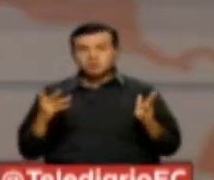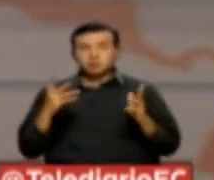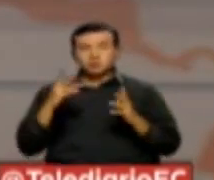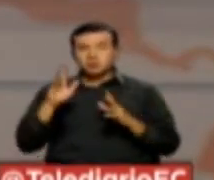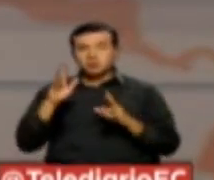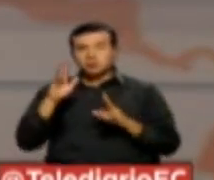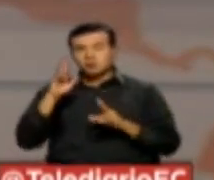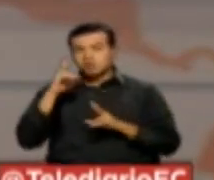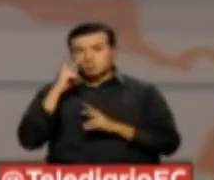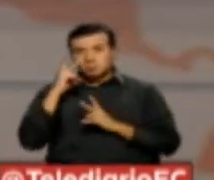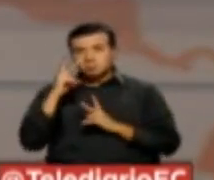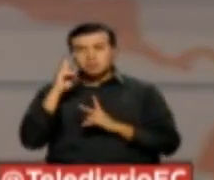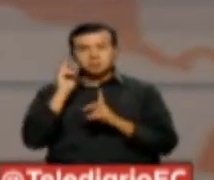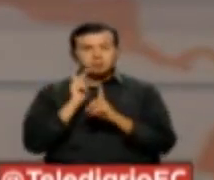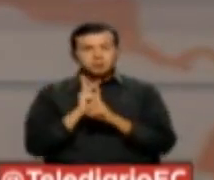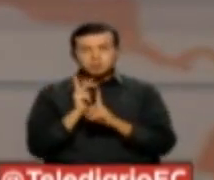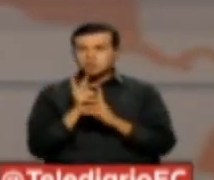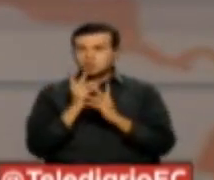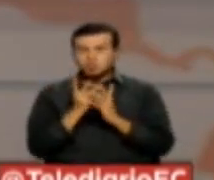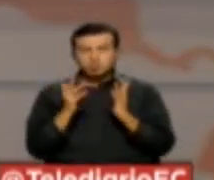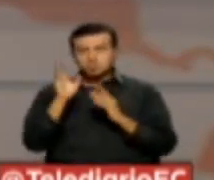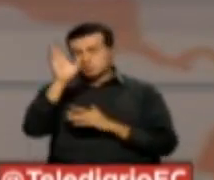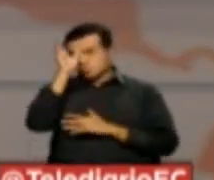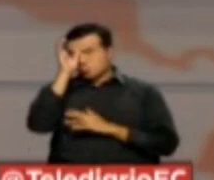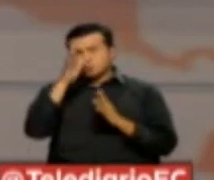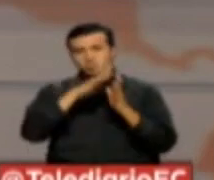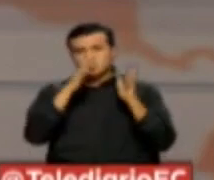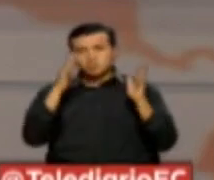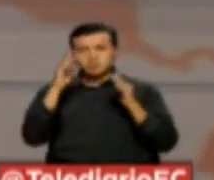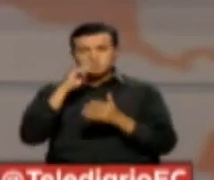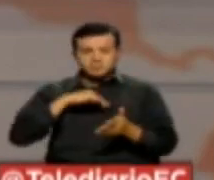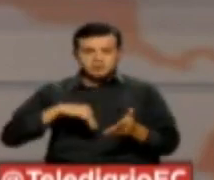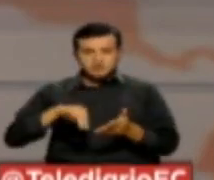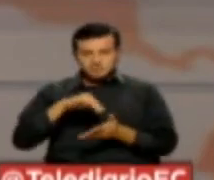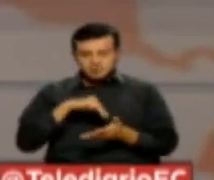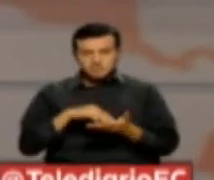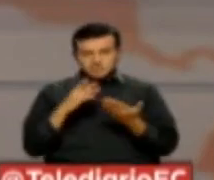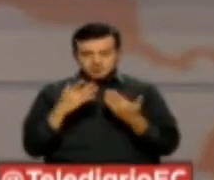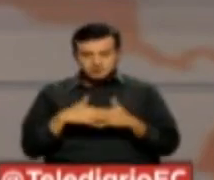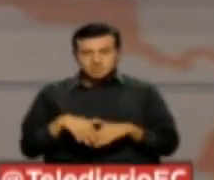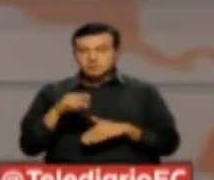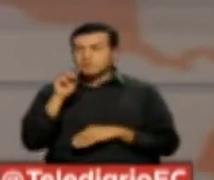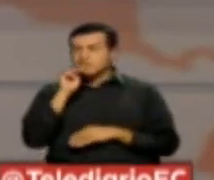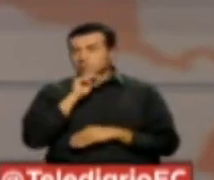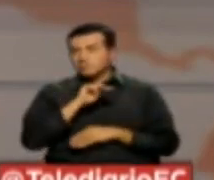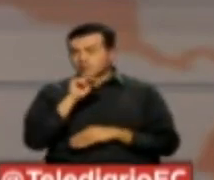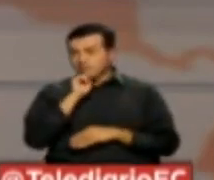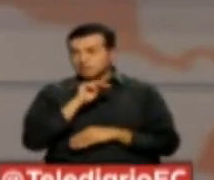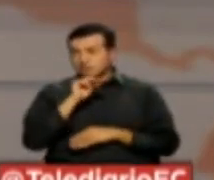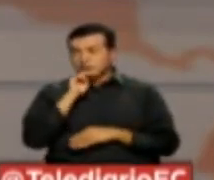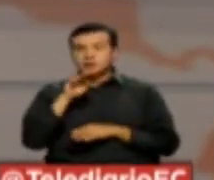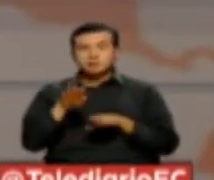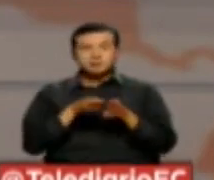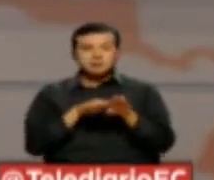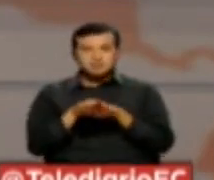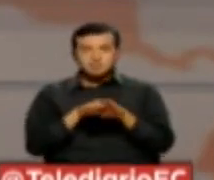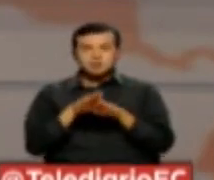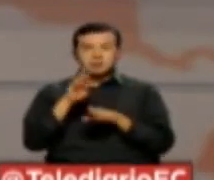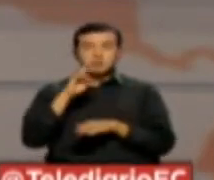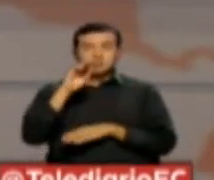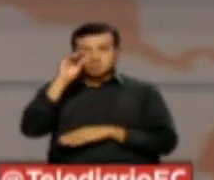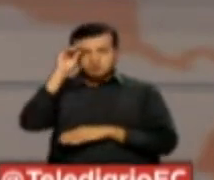culturales extraordinarios y lo estamos haciendo en manabí en manta en navarra en